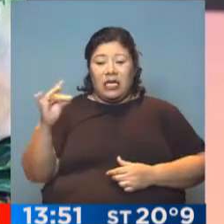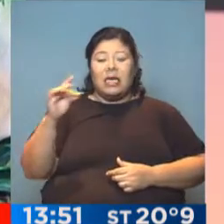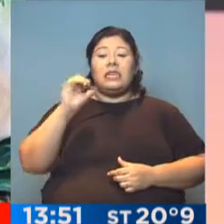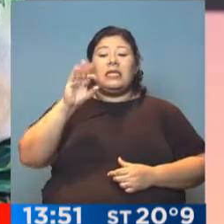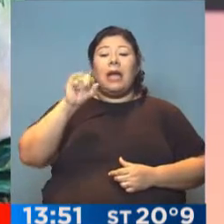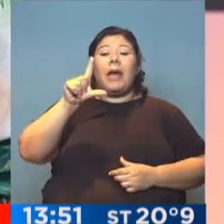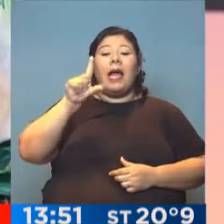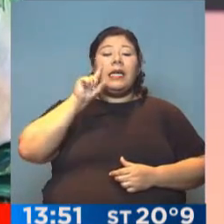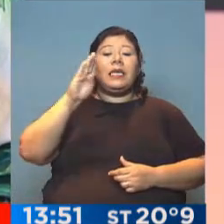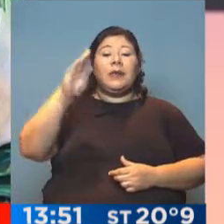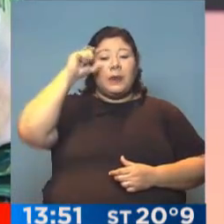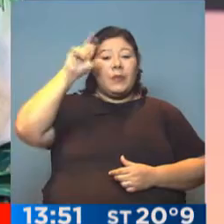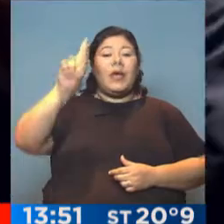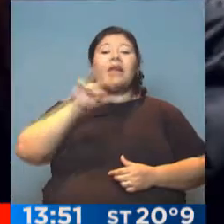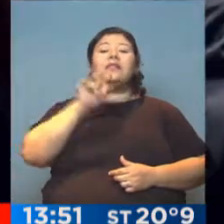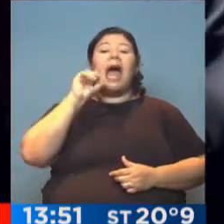lo presentan en el CAF.